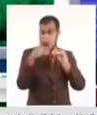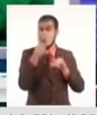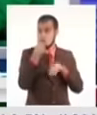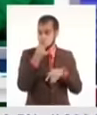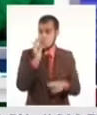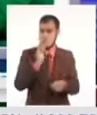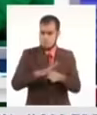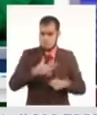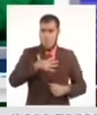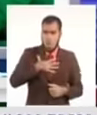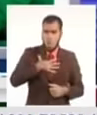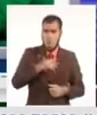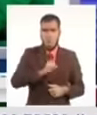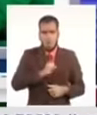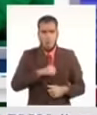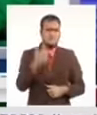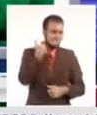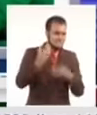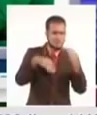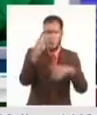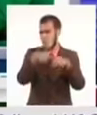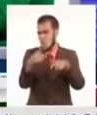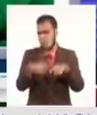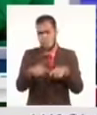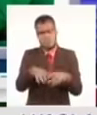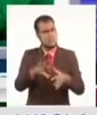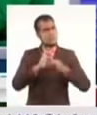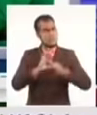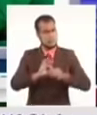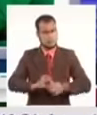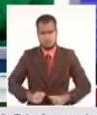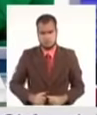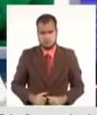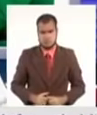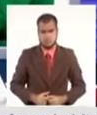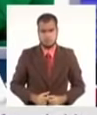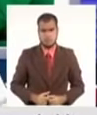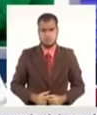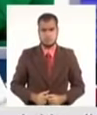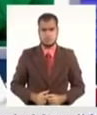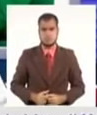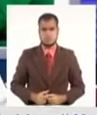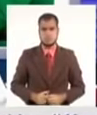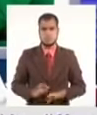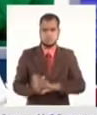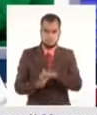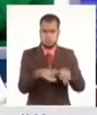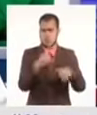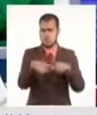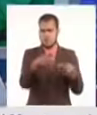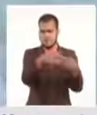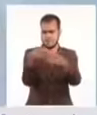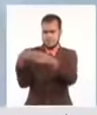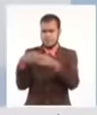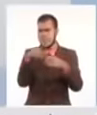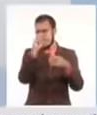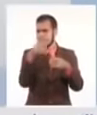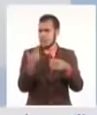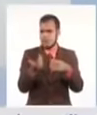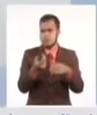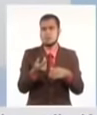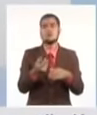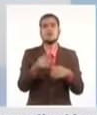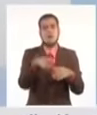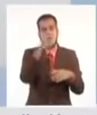manifestaciones prácticamente desde el inicio. Por grupos de edades menores de 20 años, ahí tienen la elevada